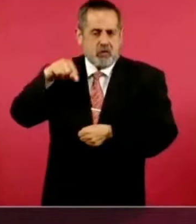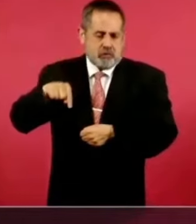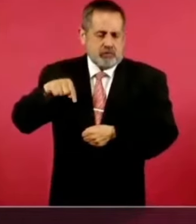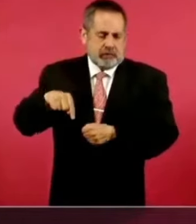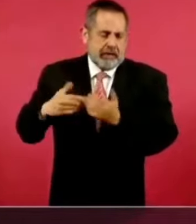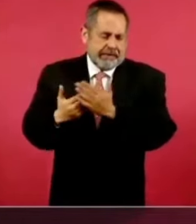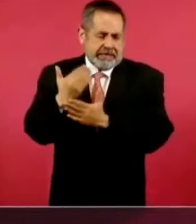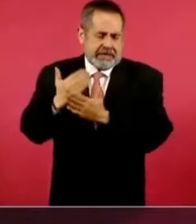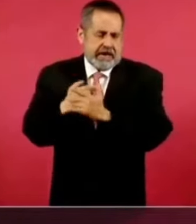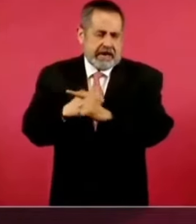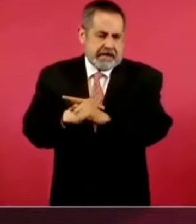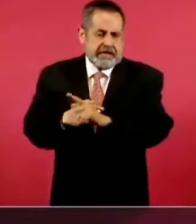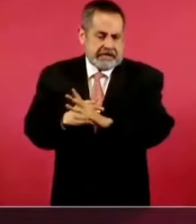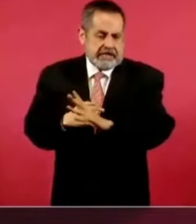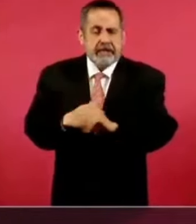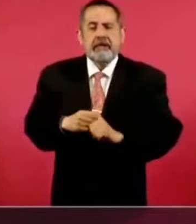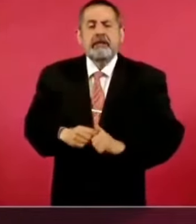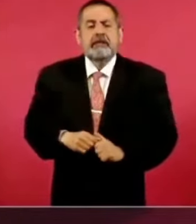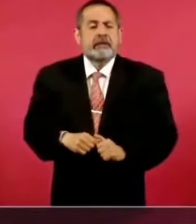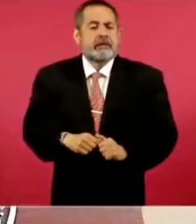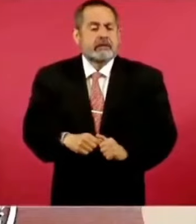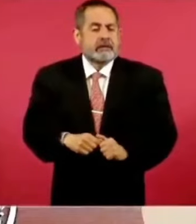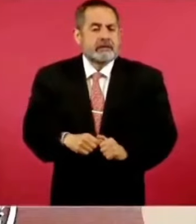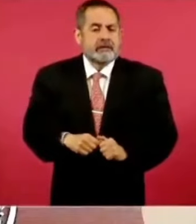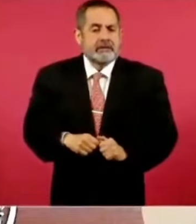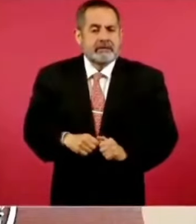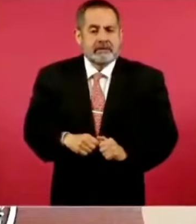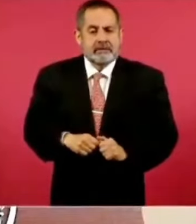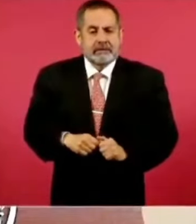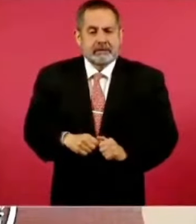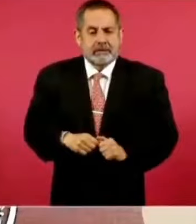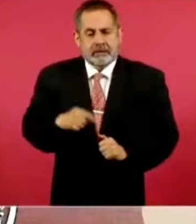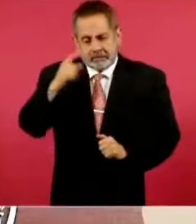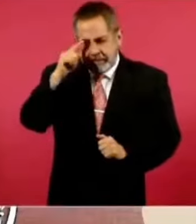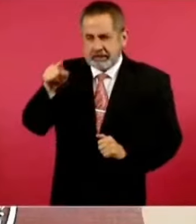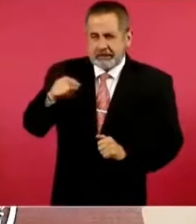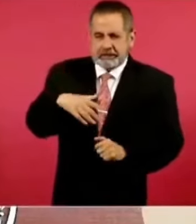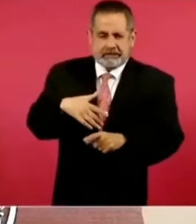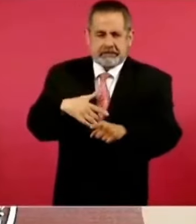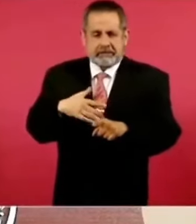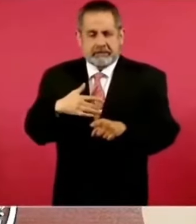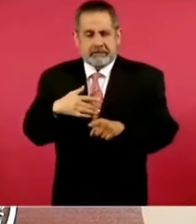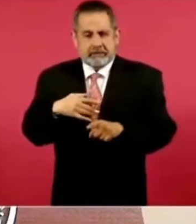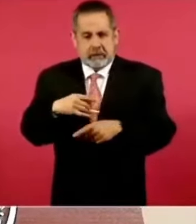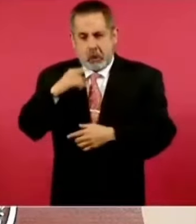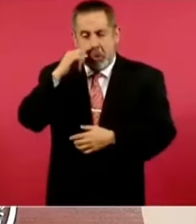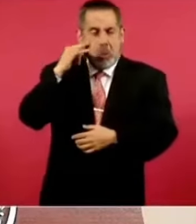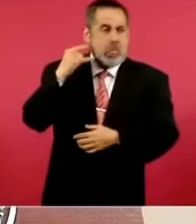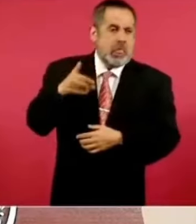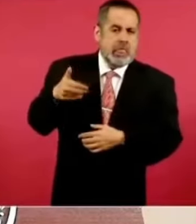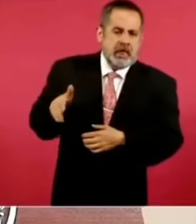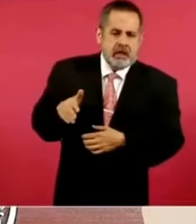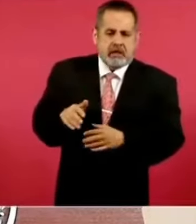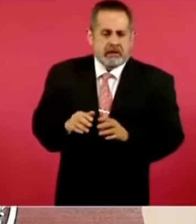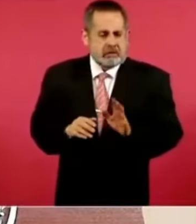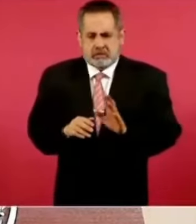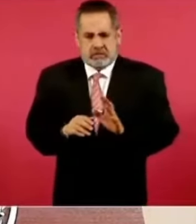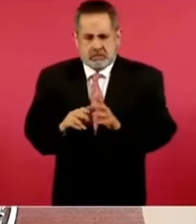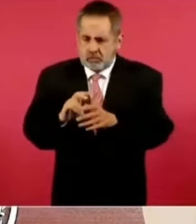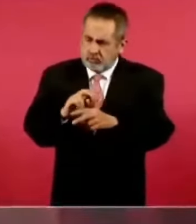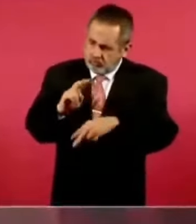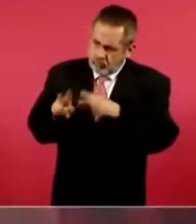pues para que no se sienta que no voy a